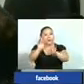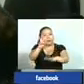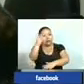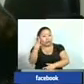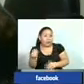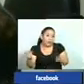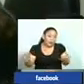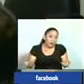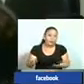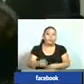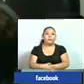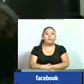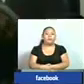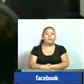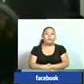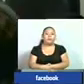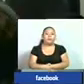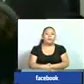¿cómo se llama?